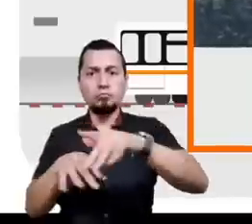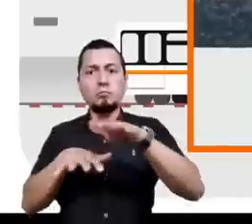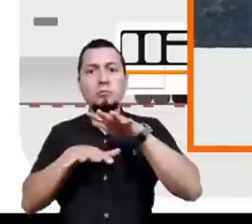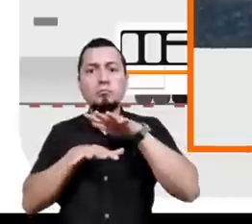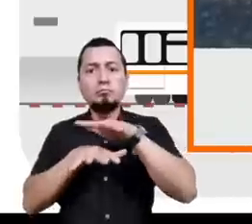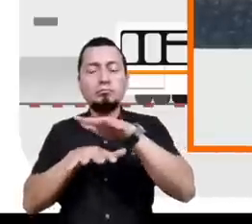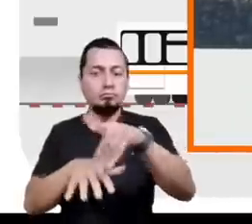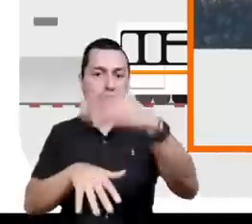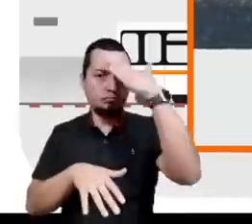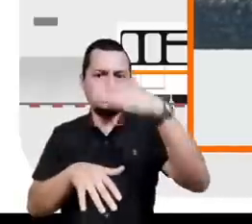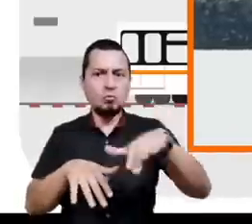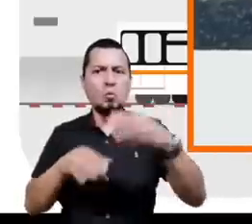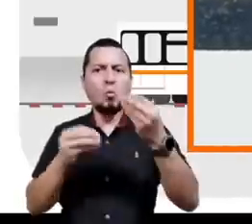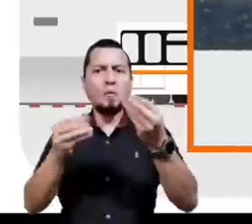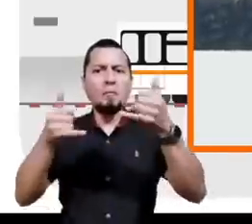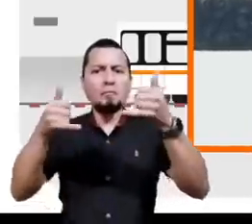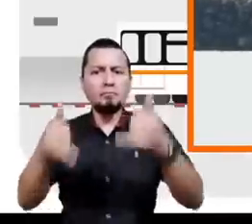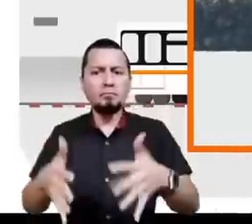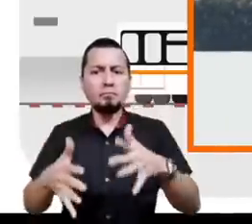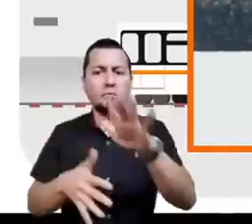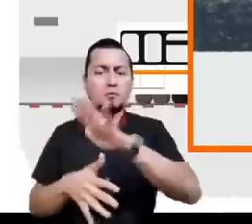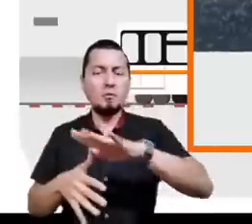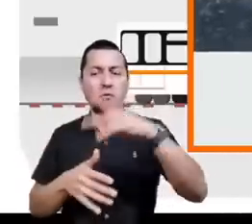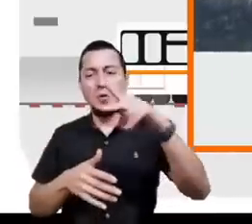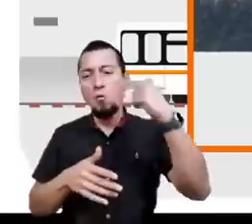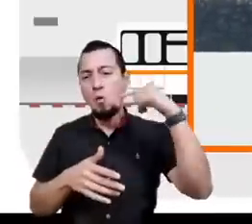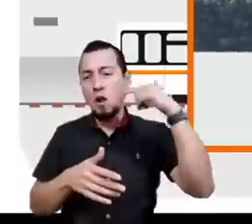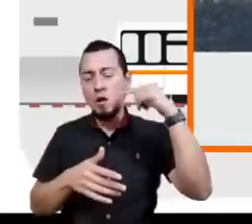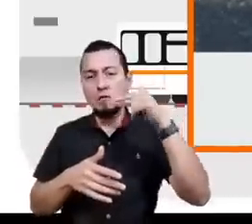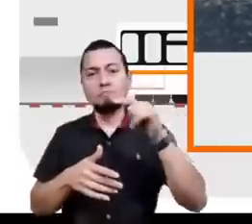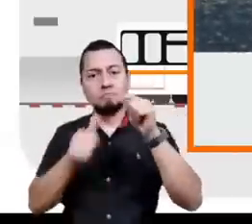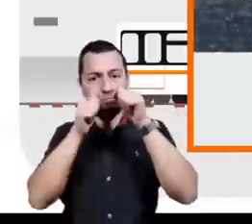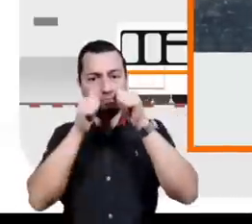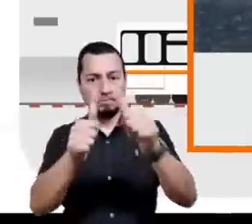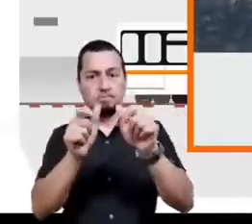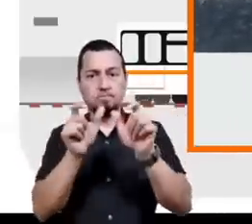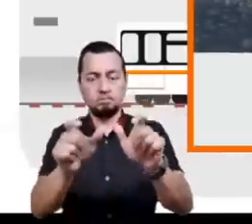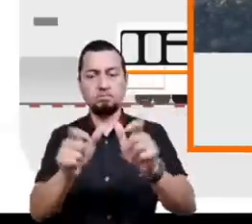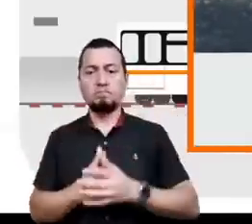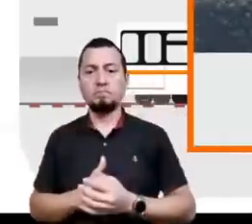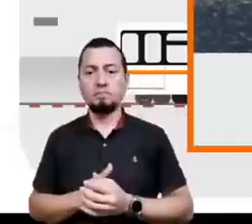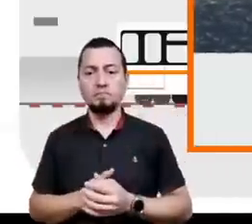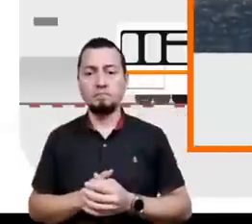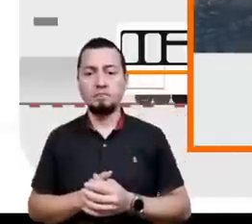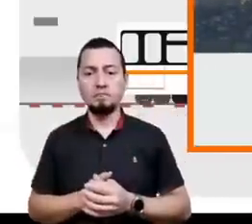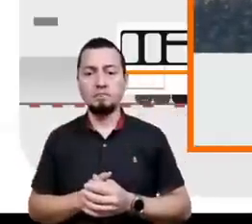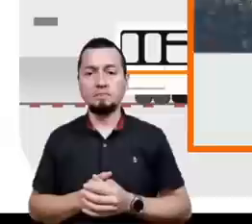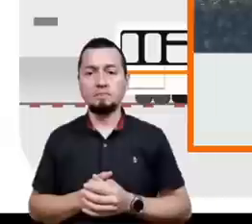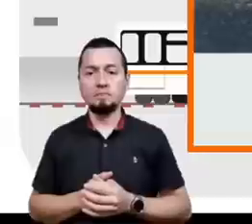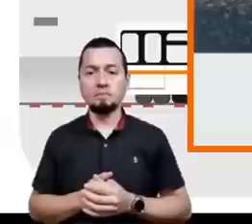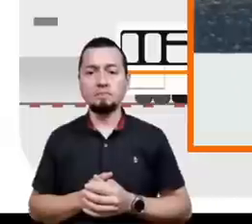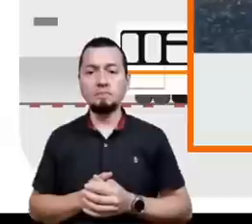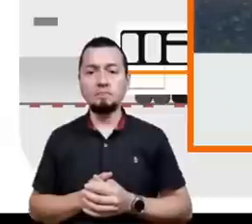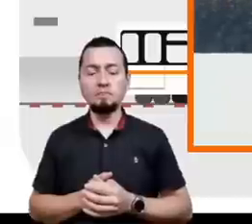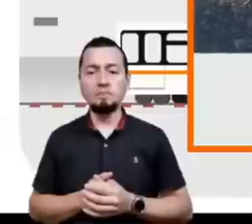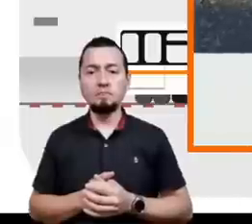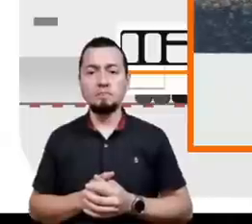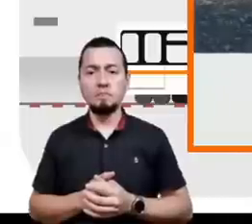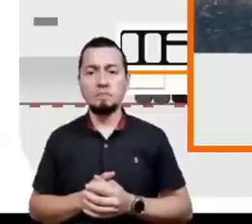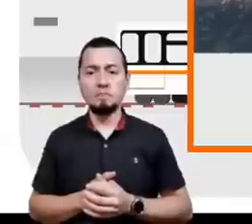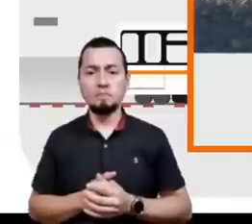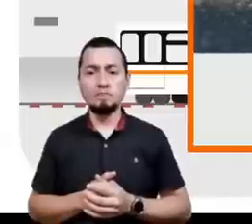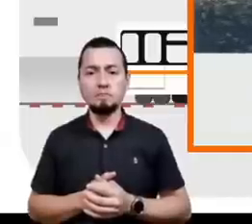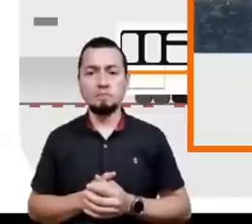se convirtió en la promesa de campaña en el año 2012, pero hasta en el año 2018 se